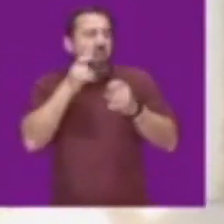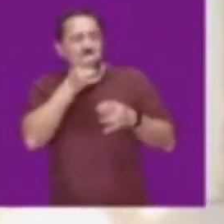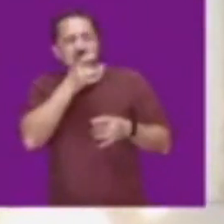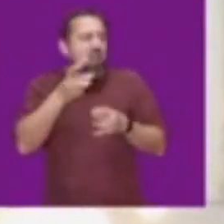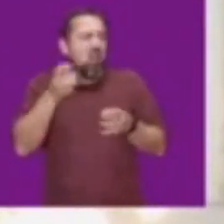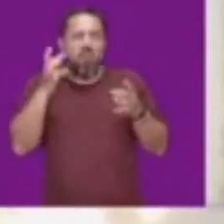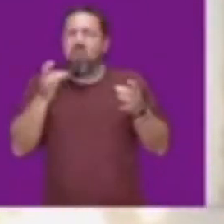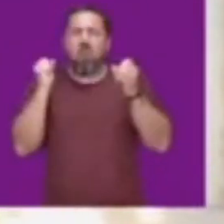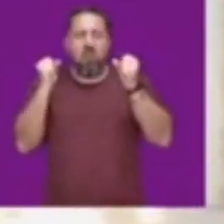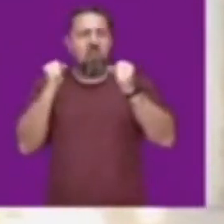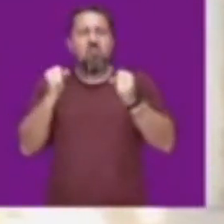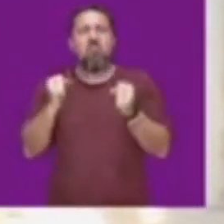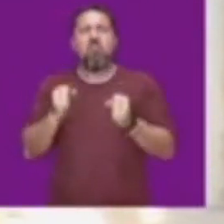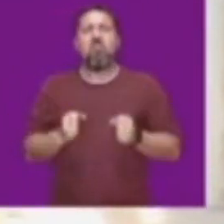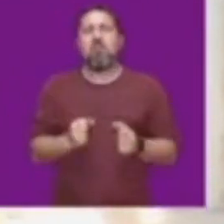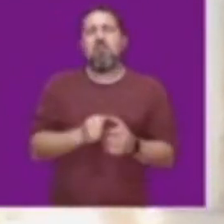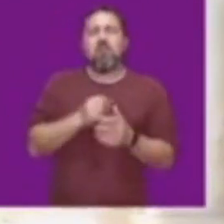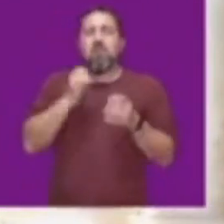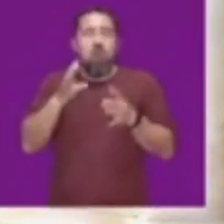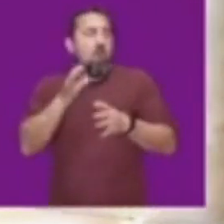¡Gol, gol, gol, gol, gol, gol, gol, gol, gol, gol!